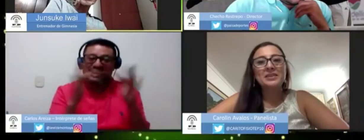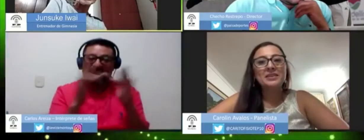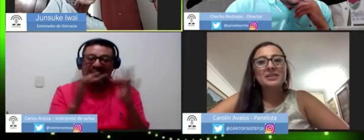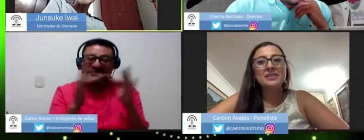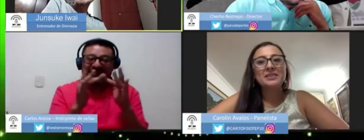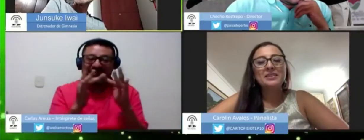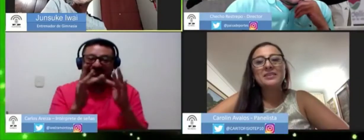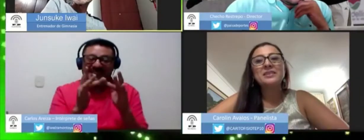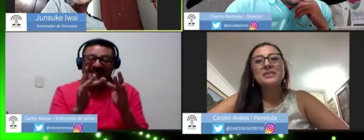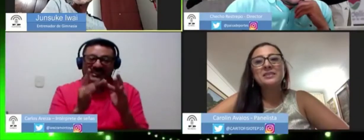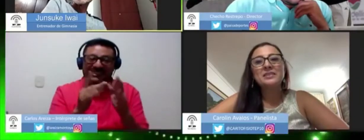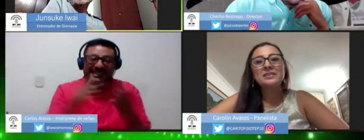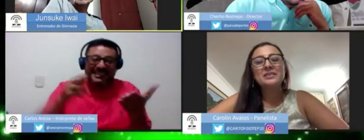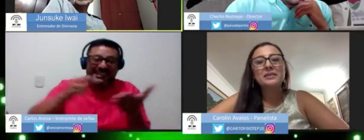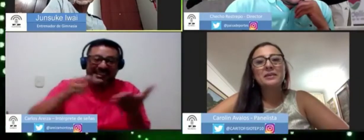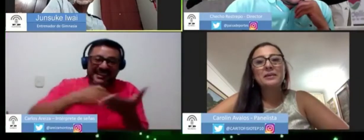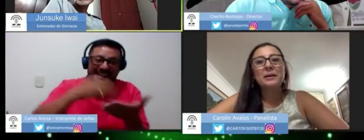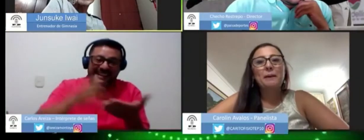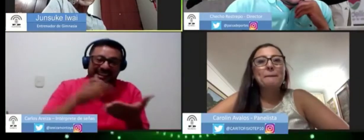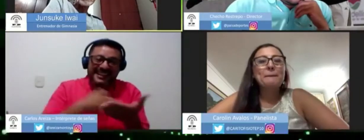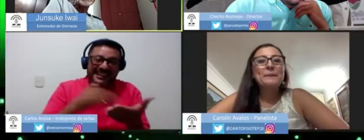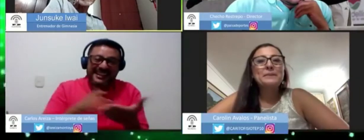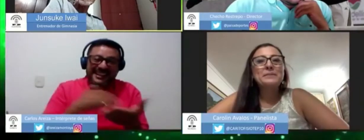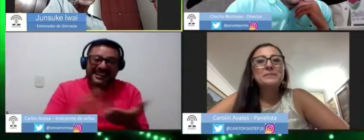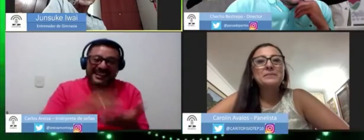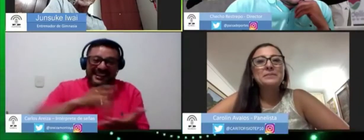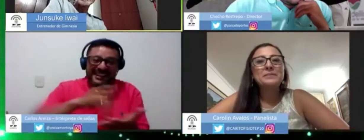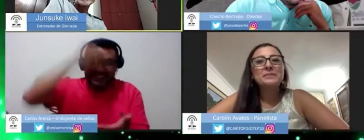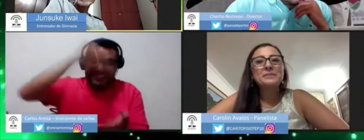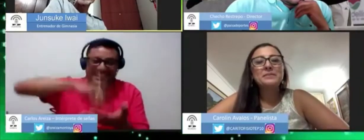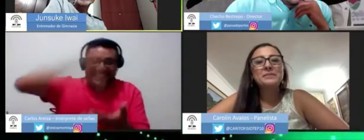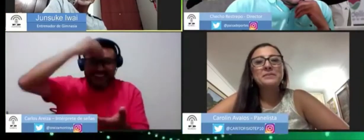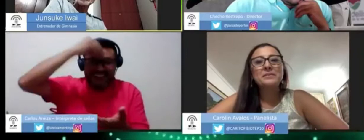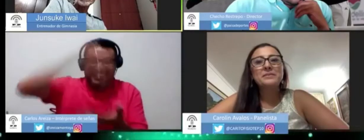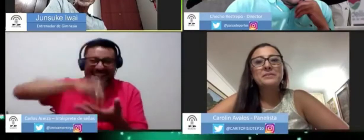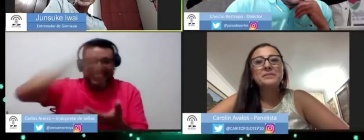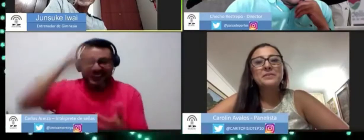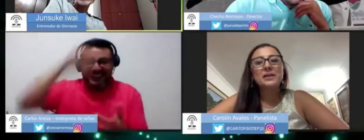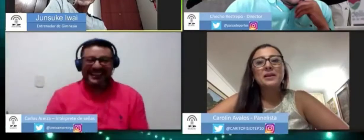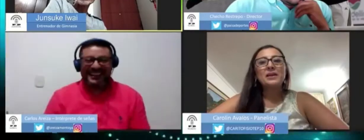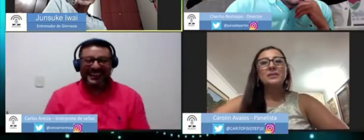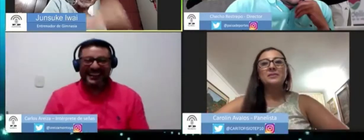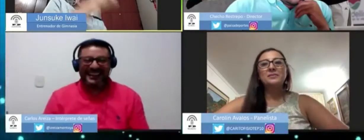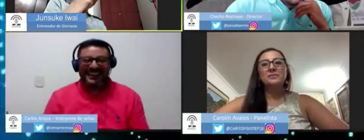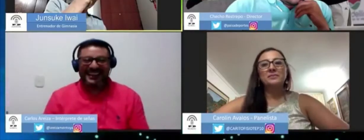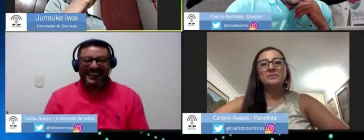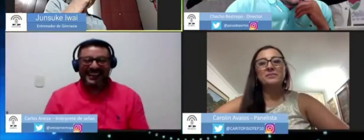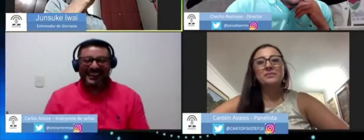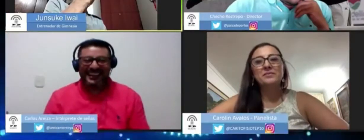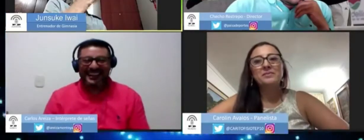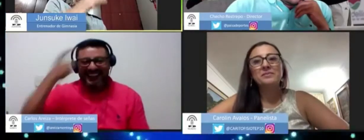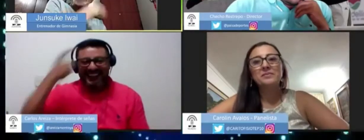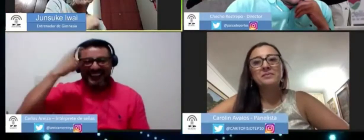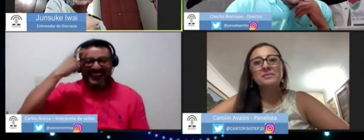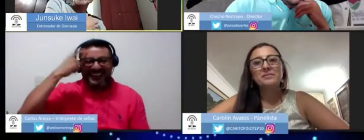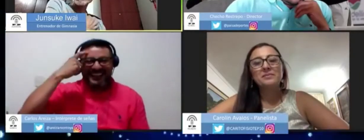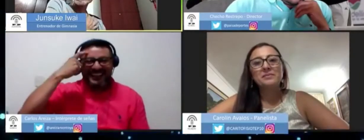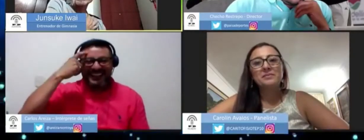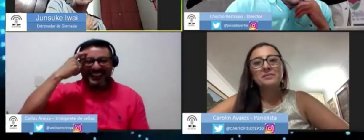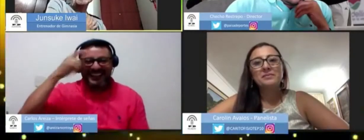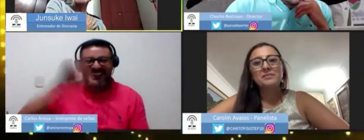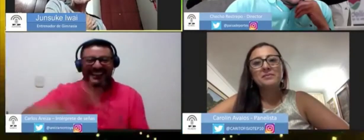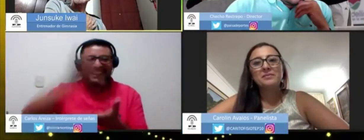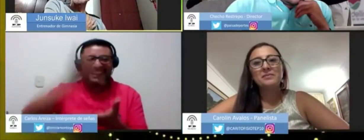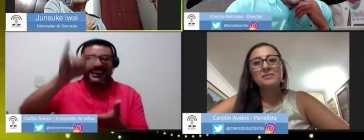mano y con eso ya aprendí más o menos. Ahora estoy pensando irme de primaria